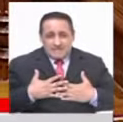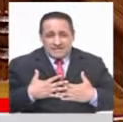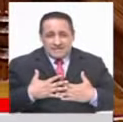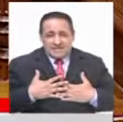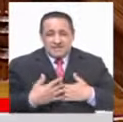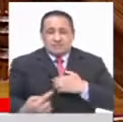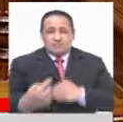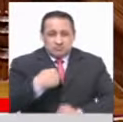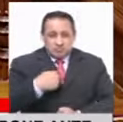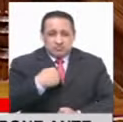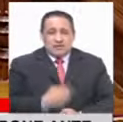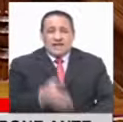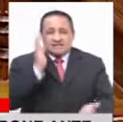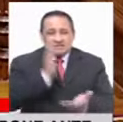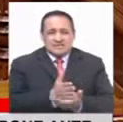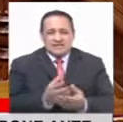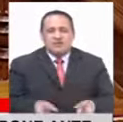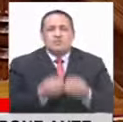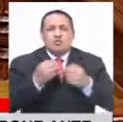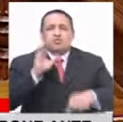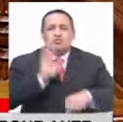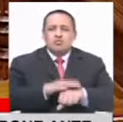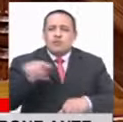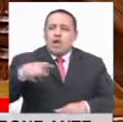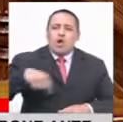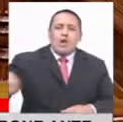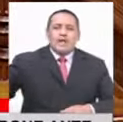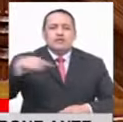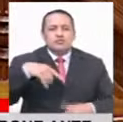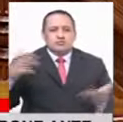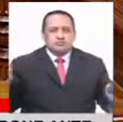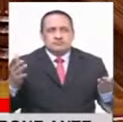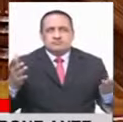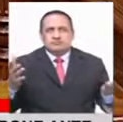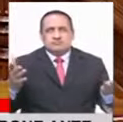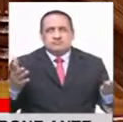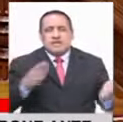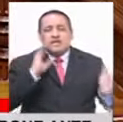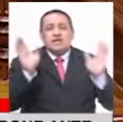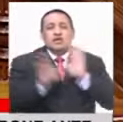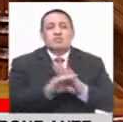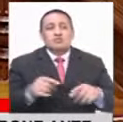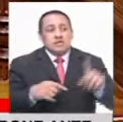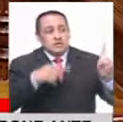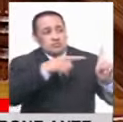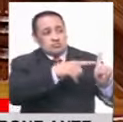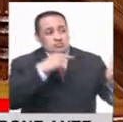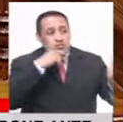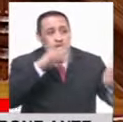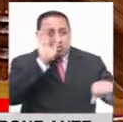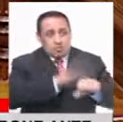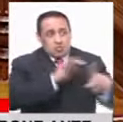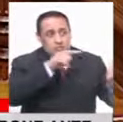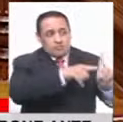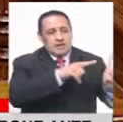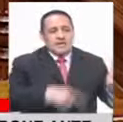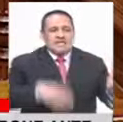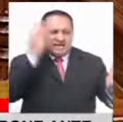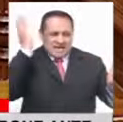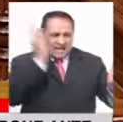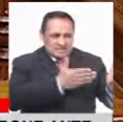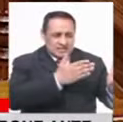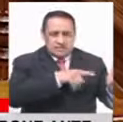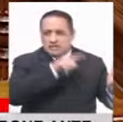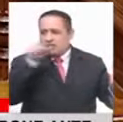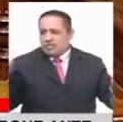acusar y sancionar por la actuación de terceros? Es como si Paula cometiera una falta y se le sanciona